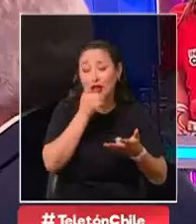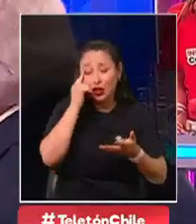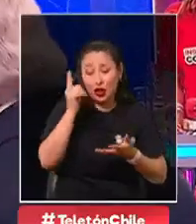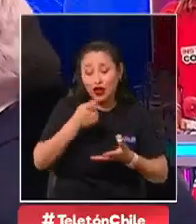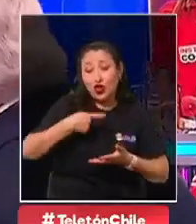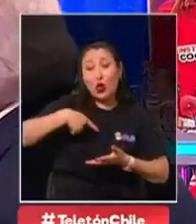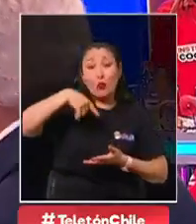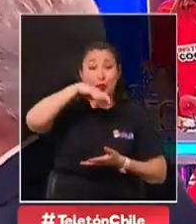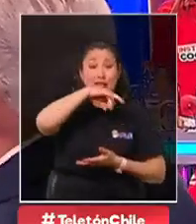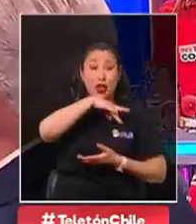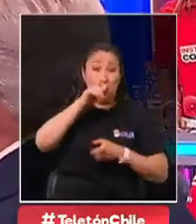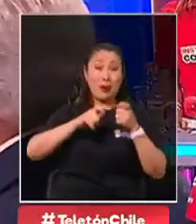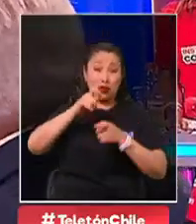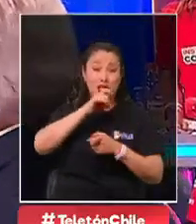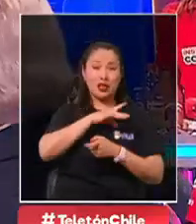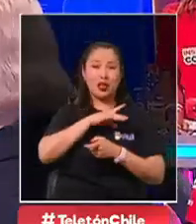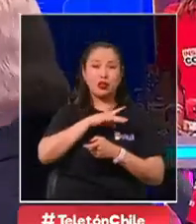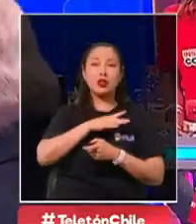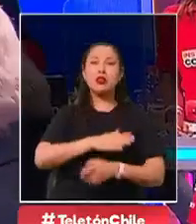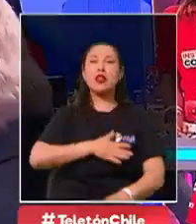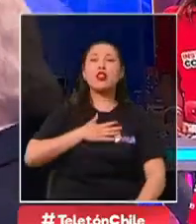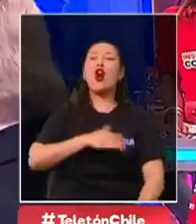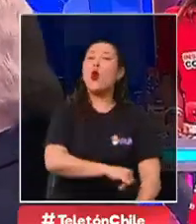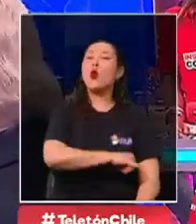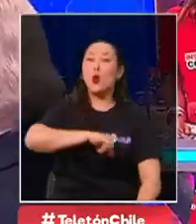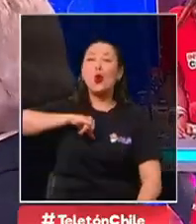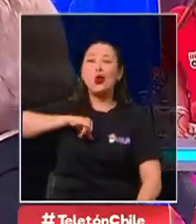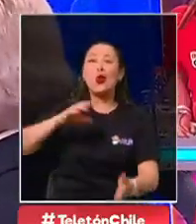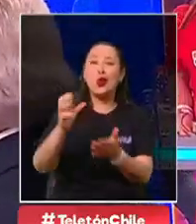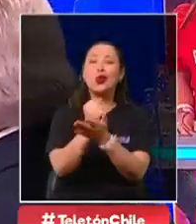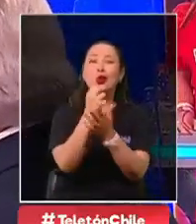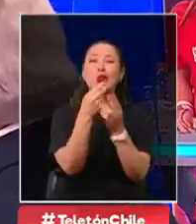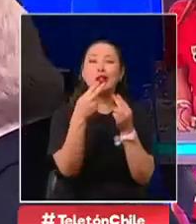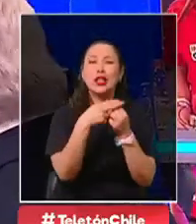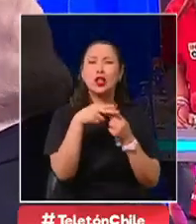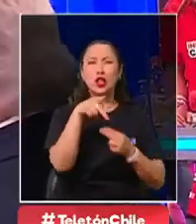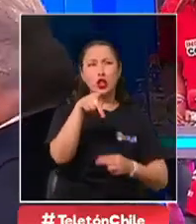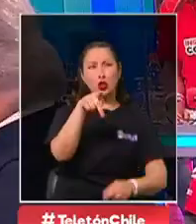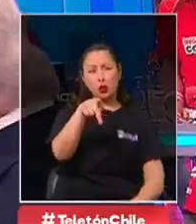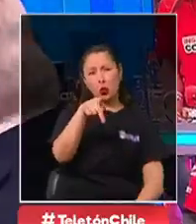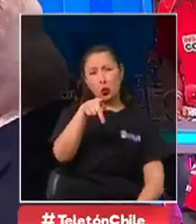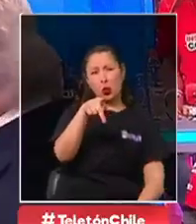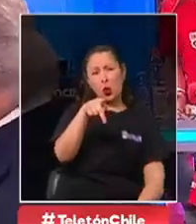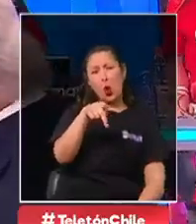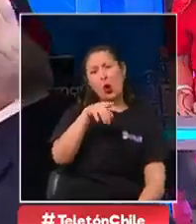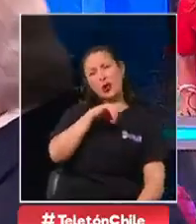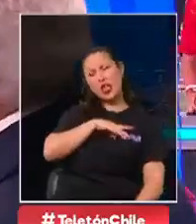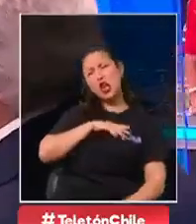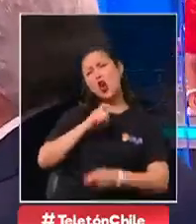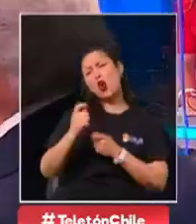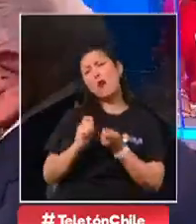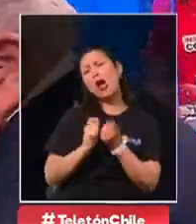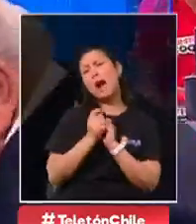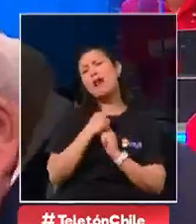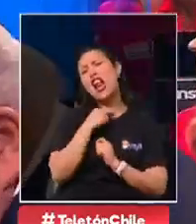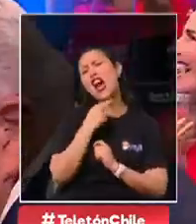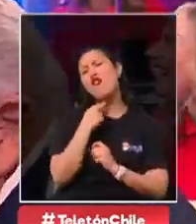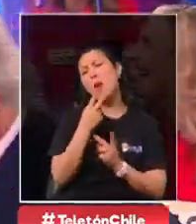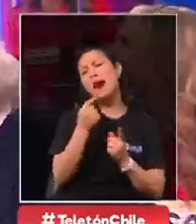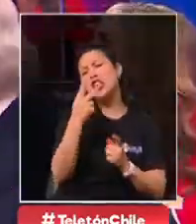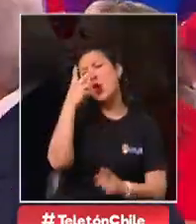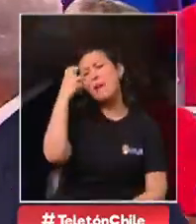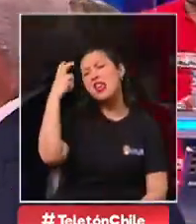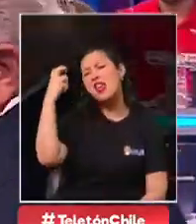creo que todos nos sentimos orgullosos de lo que logra la Teletón. Oye, tú como chileno estás medio como mi cuate, pues falta que diga solamente la cosa que tiene